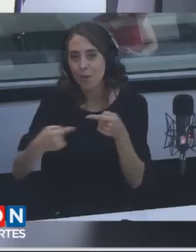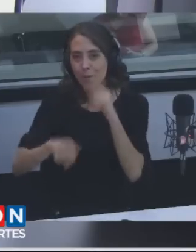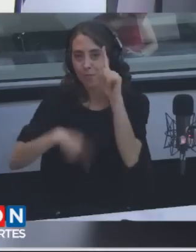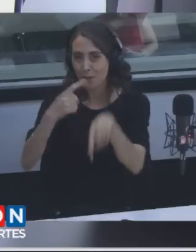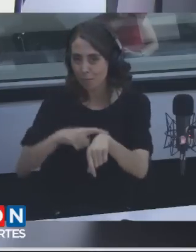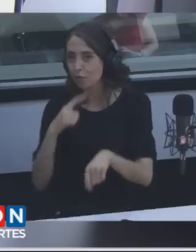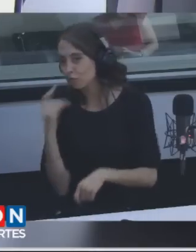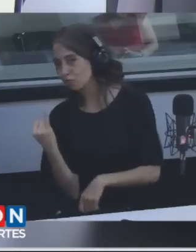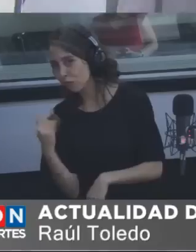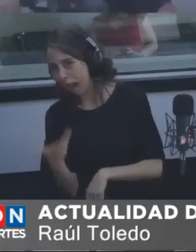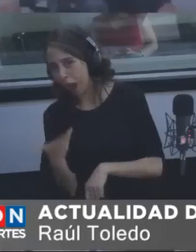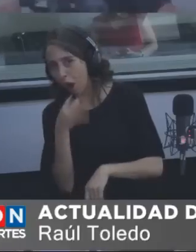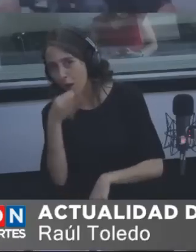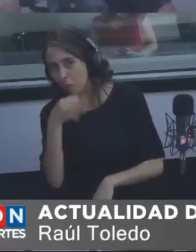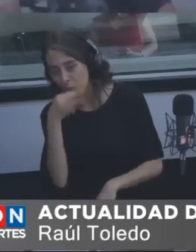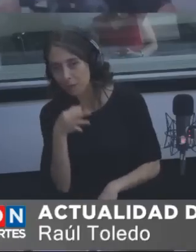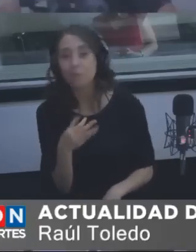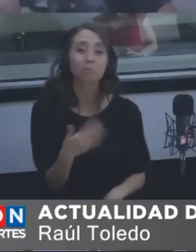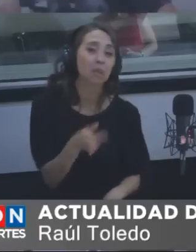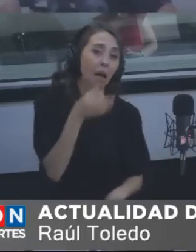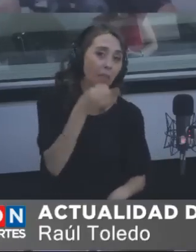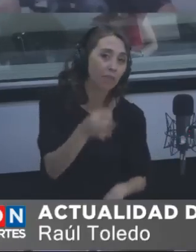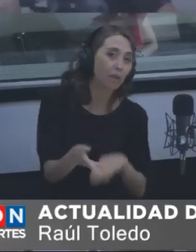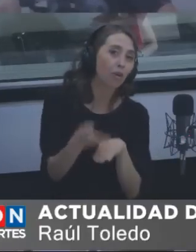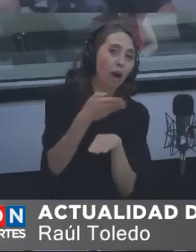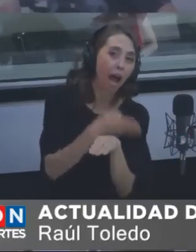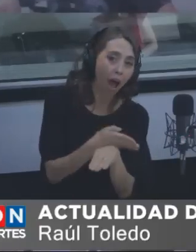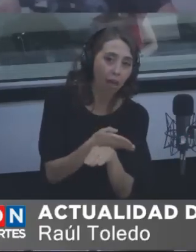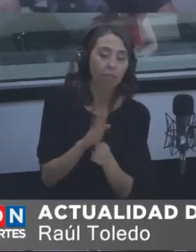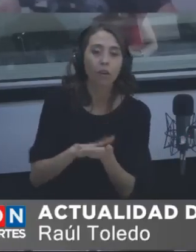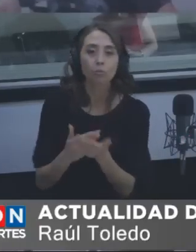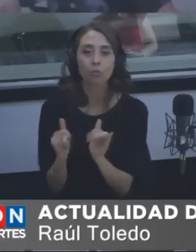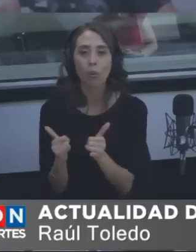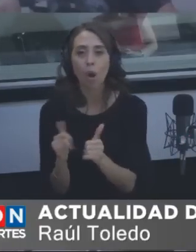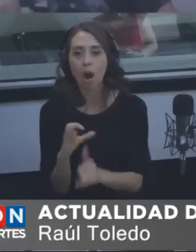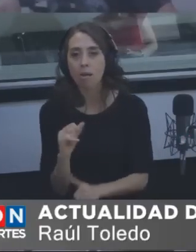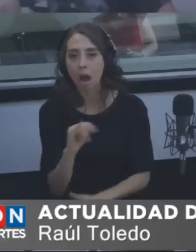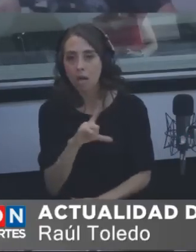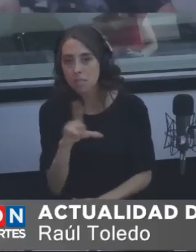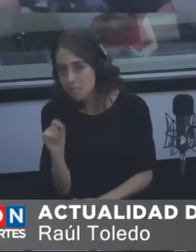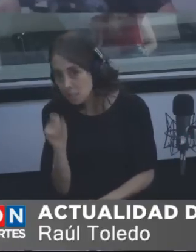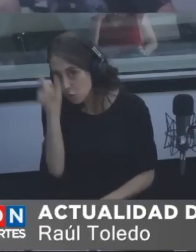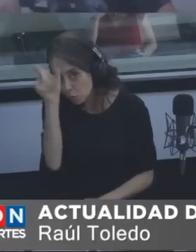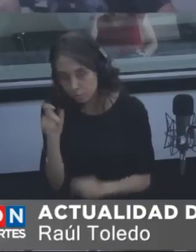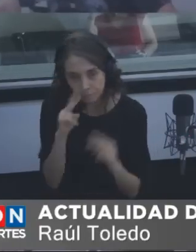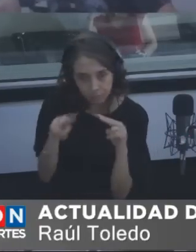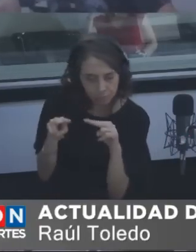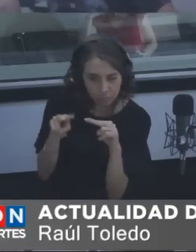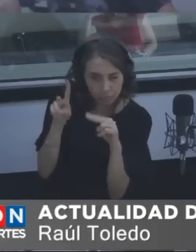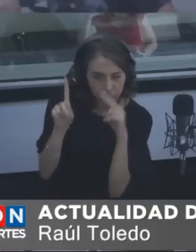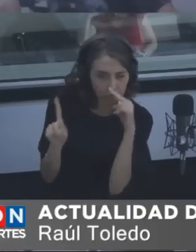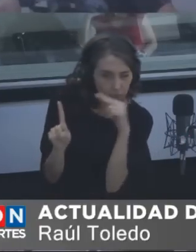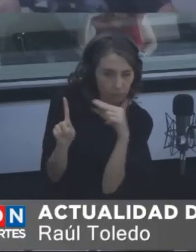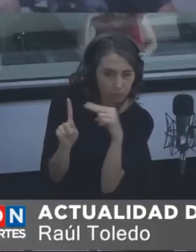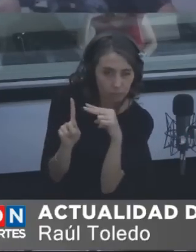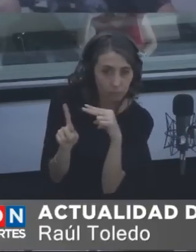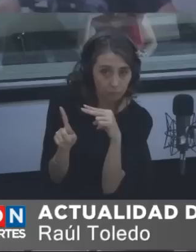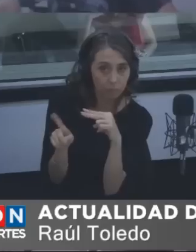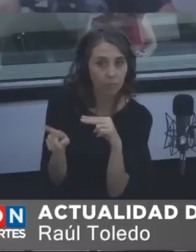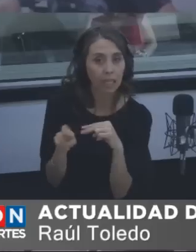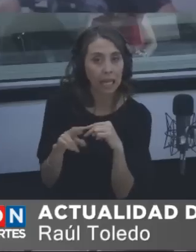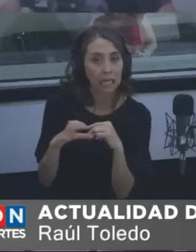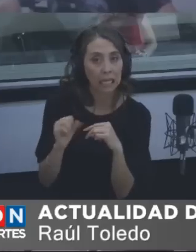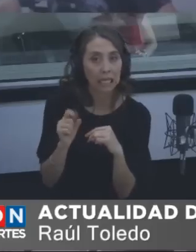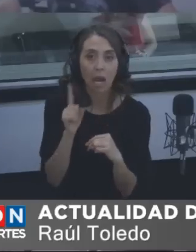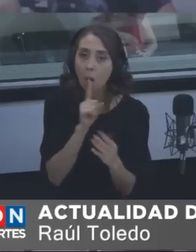momento. Bueno, ya te adelantamos este tema de Nicolás Castillo, que hay que estar atentos, no hay que perderle pisada al hombre de Renca porque puede estar